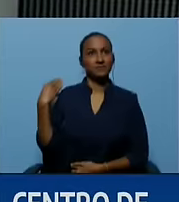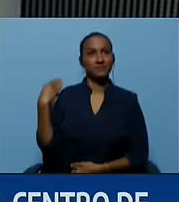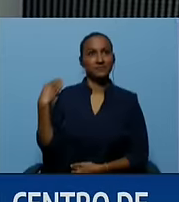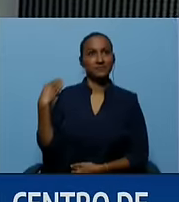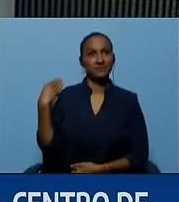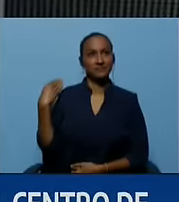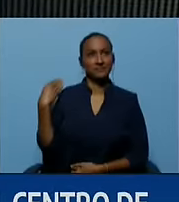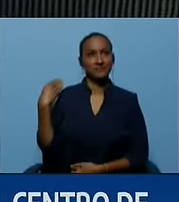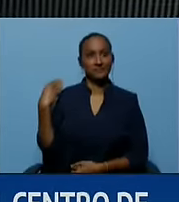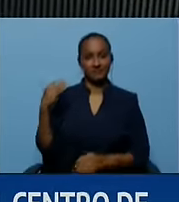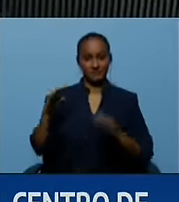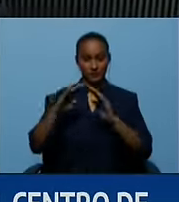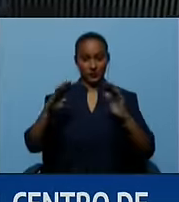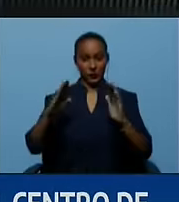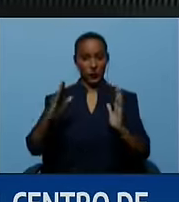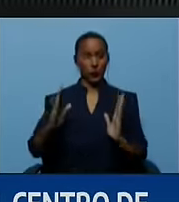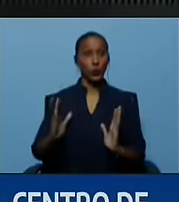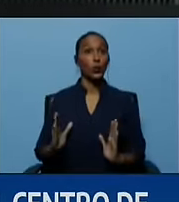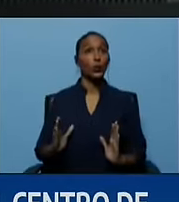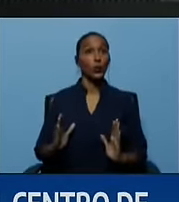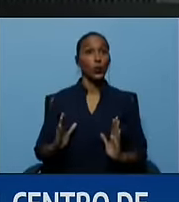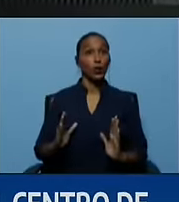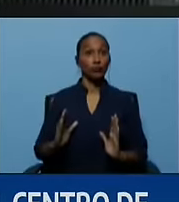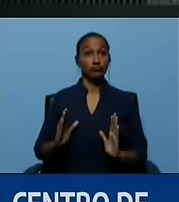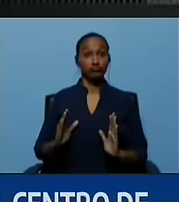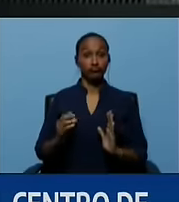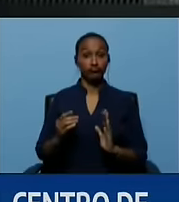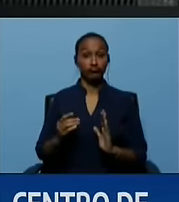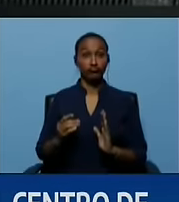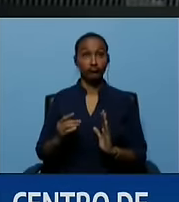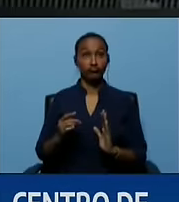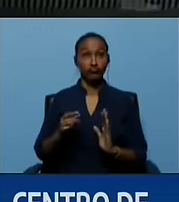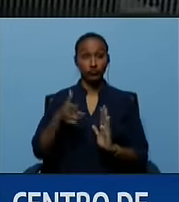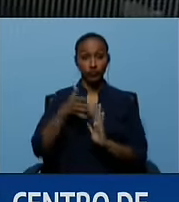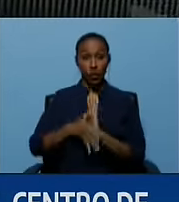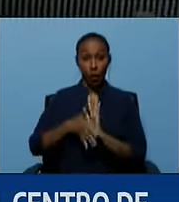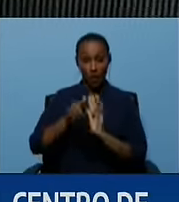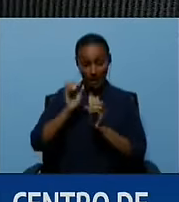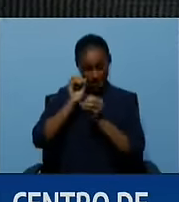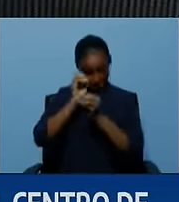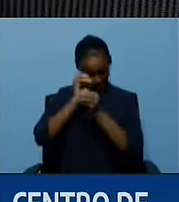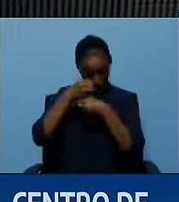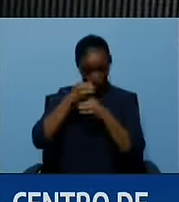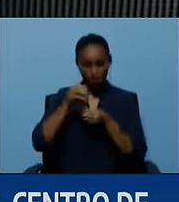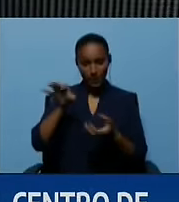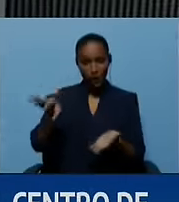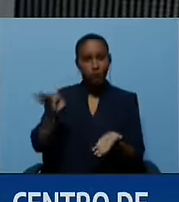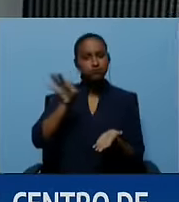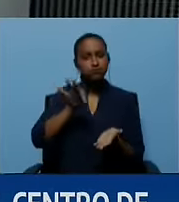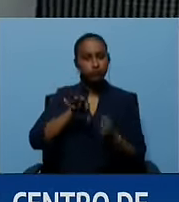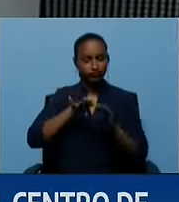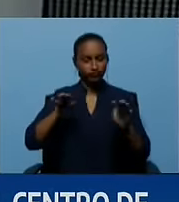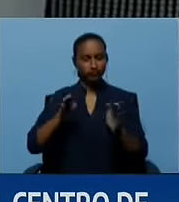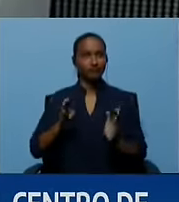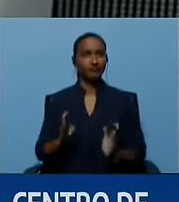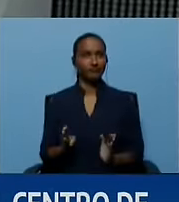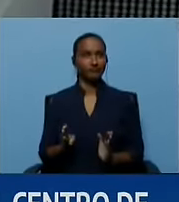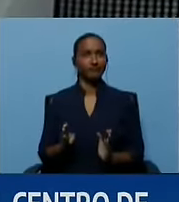observando, este microscopio electrónico de barrido. Es un microscopio electrónico de barrido